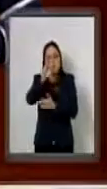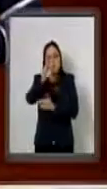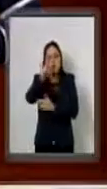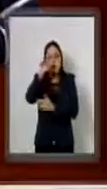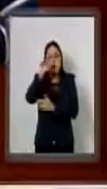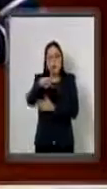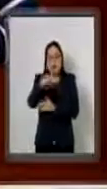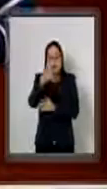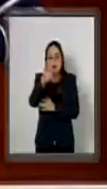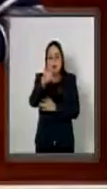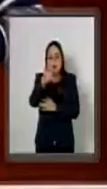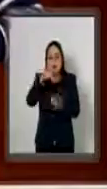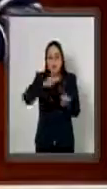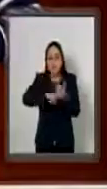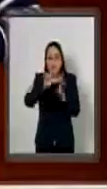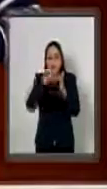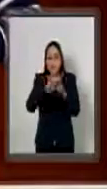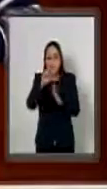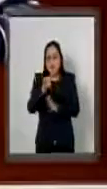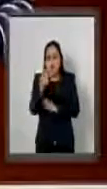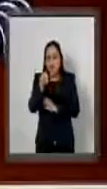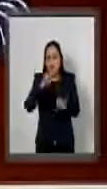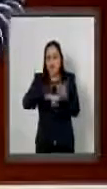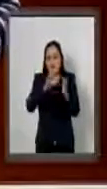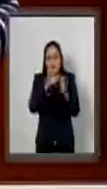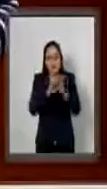del artículo 89 de la Constitución,